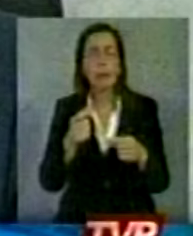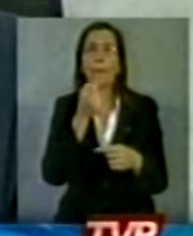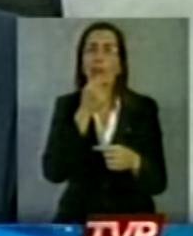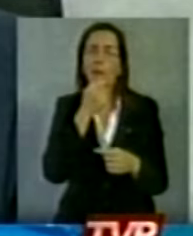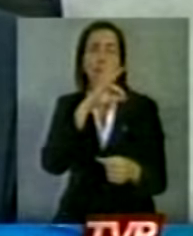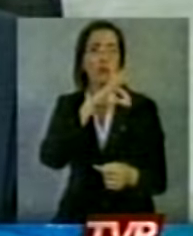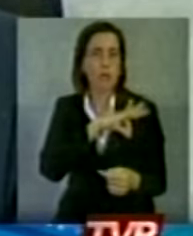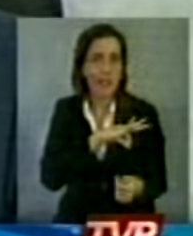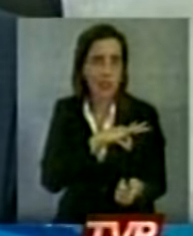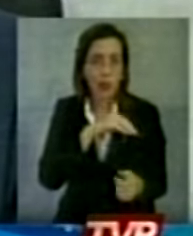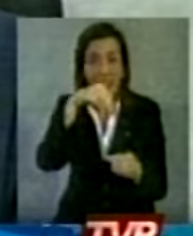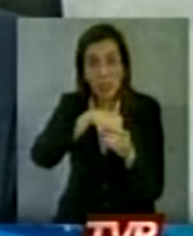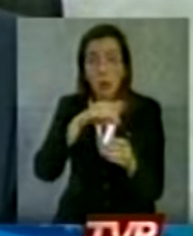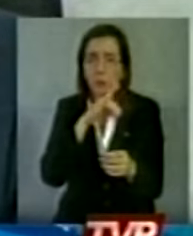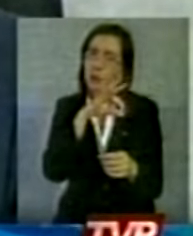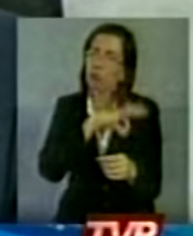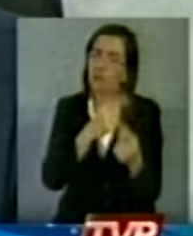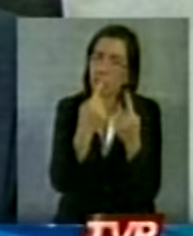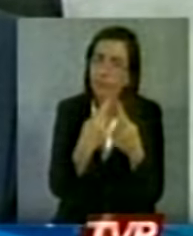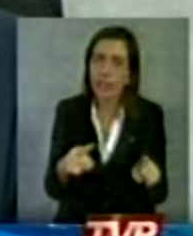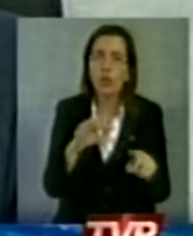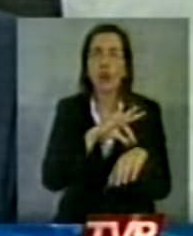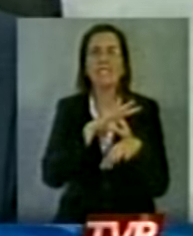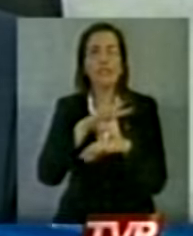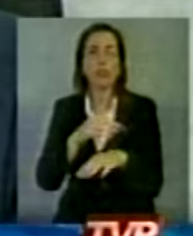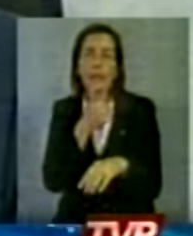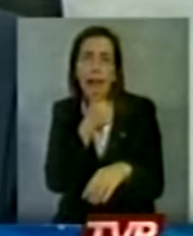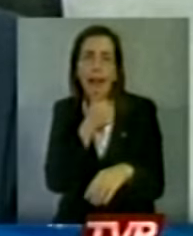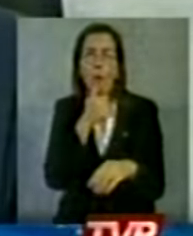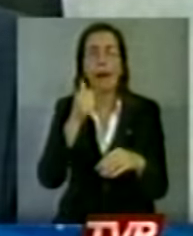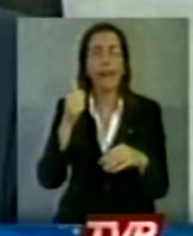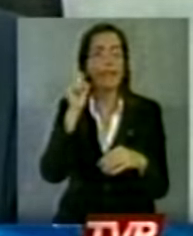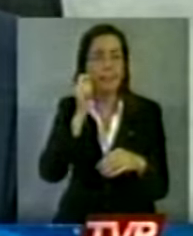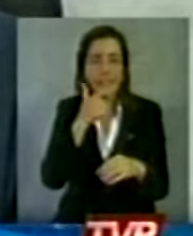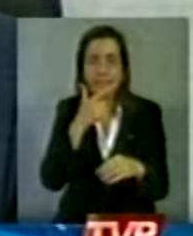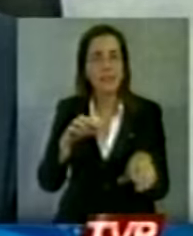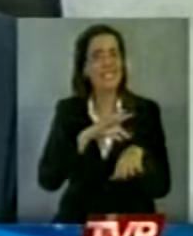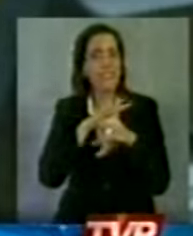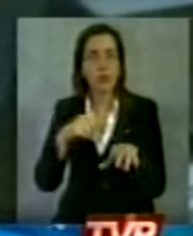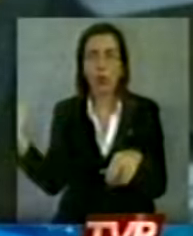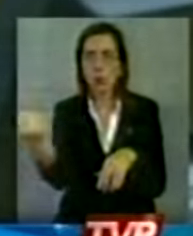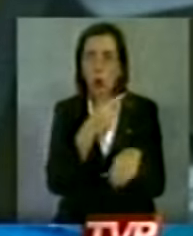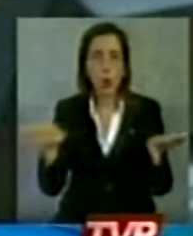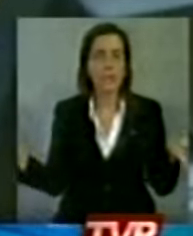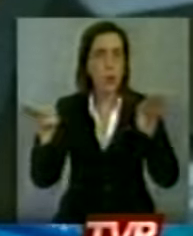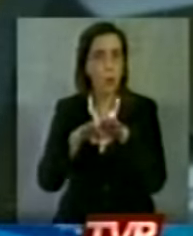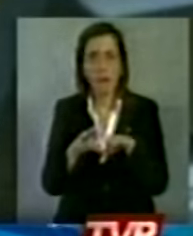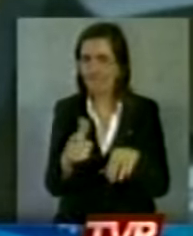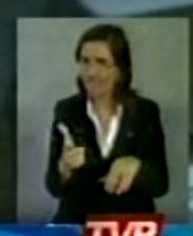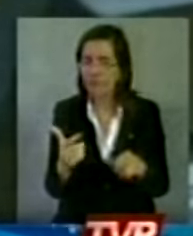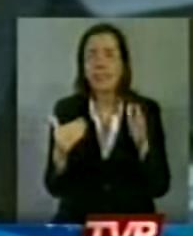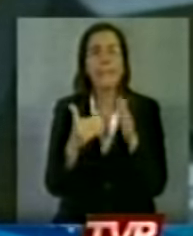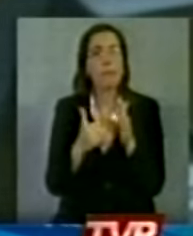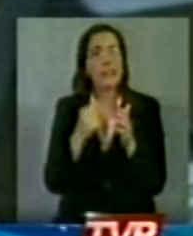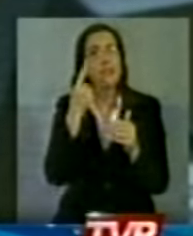de infraestructura o de acceso a los servicios que hay para los ciudadanos tucumanos, según habiten o